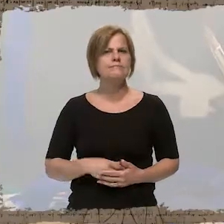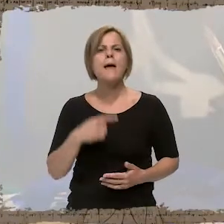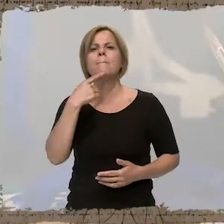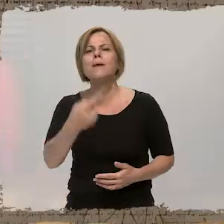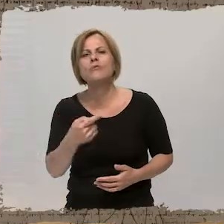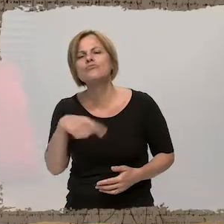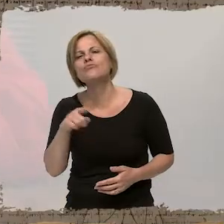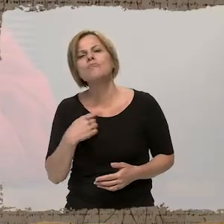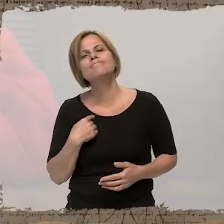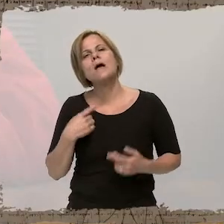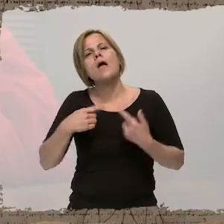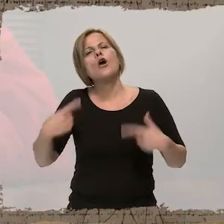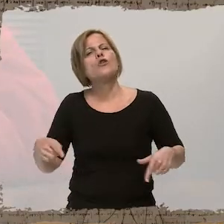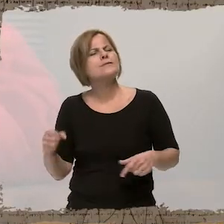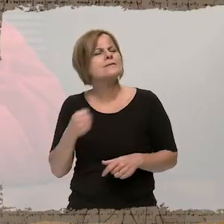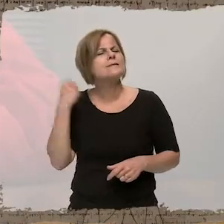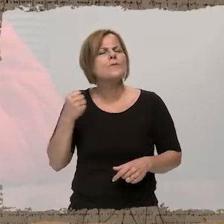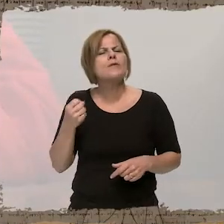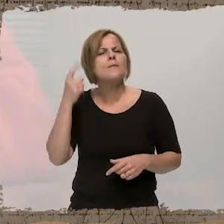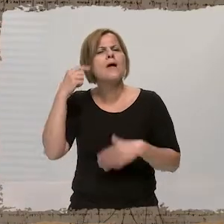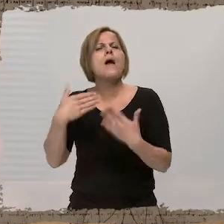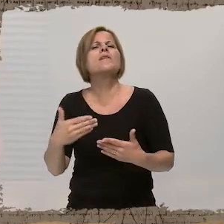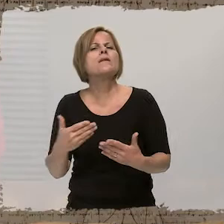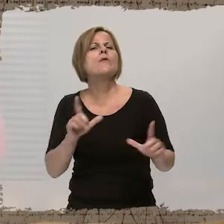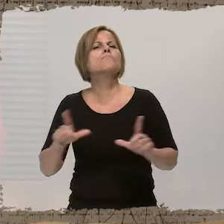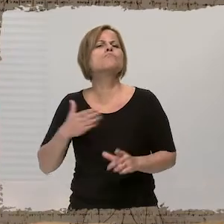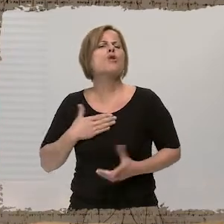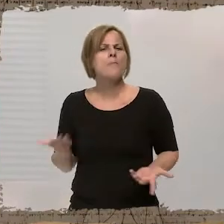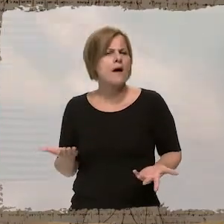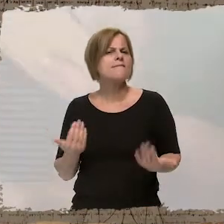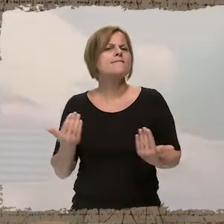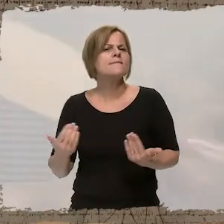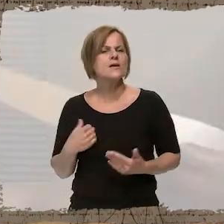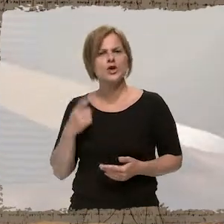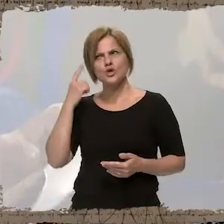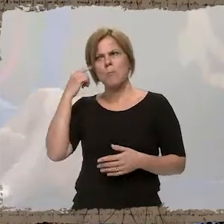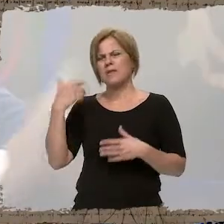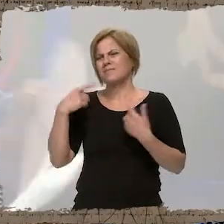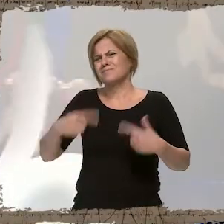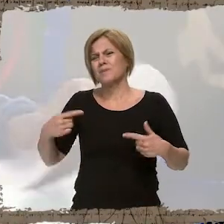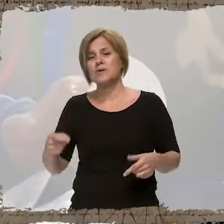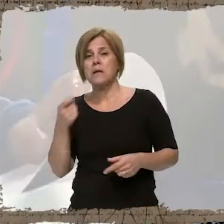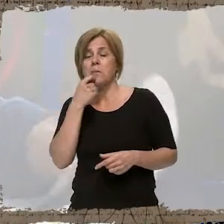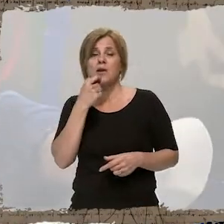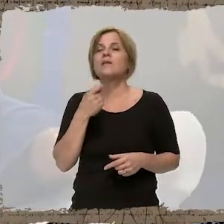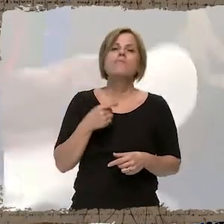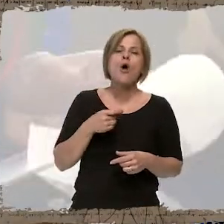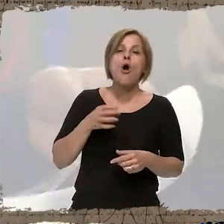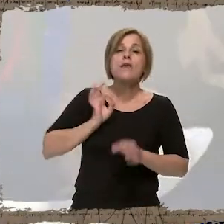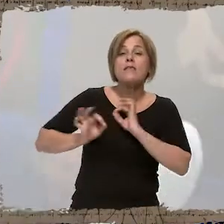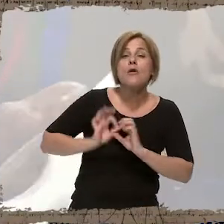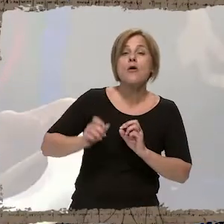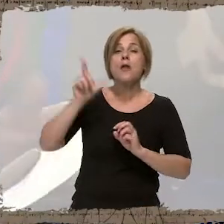bueno les voy a hacer una pregunta que cosas importantes aprendieron de mi programa yo aprendí un montón de cosas por ejemplo